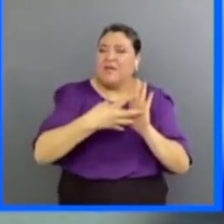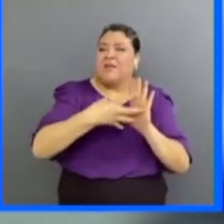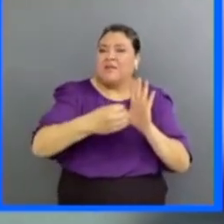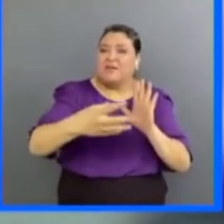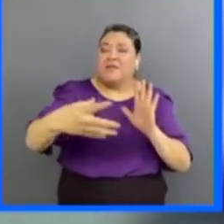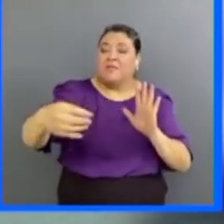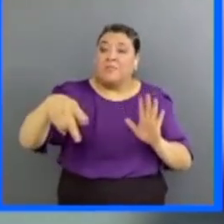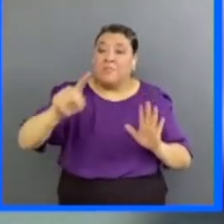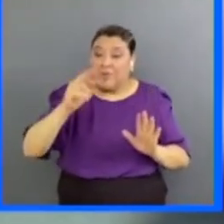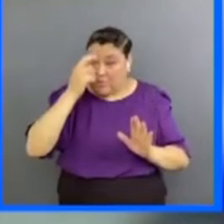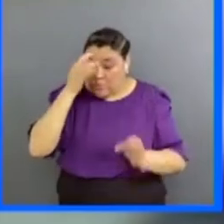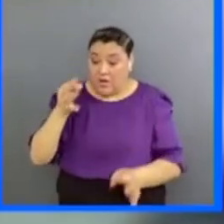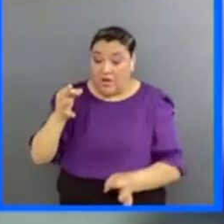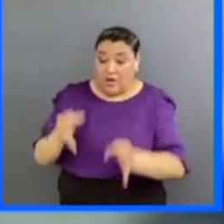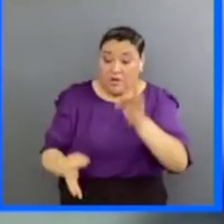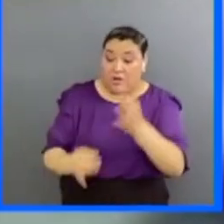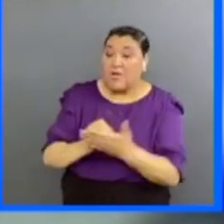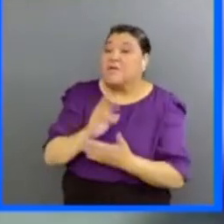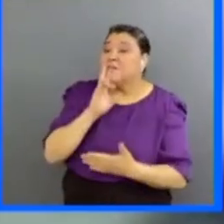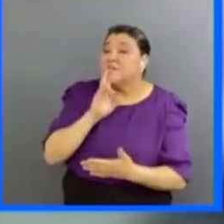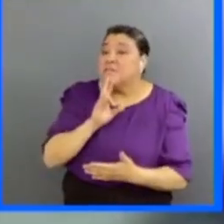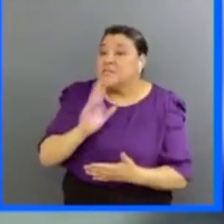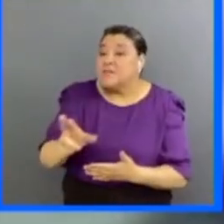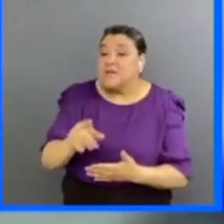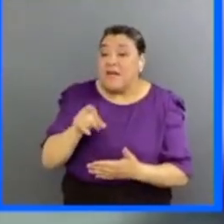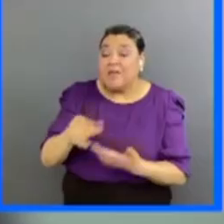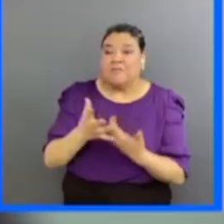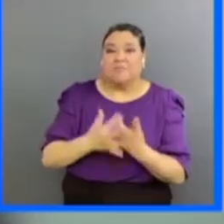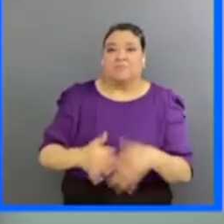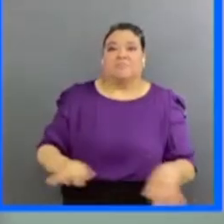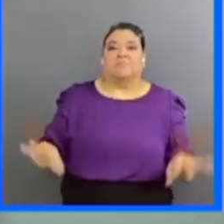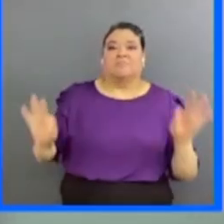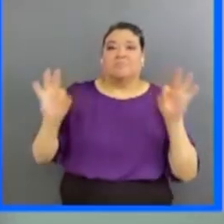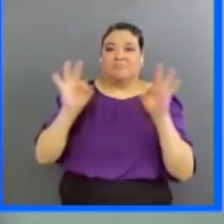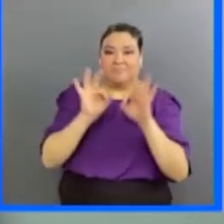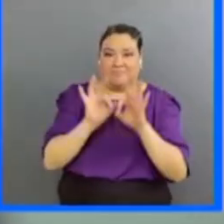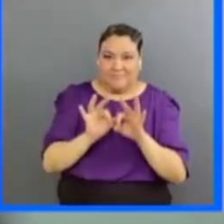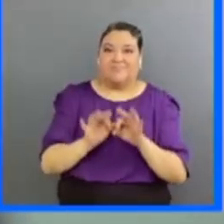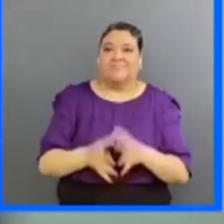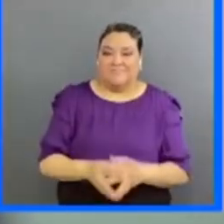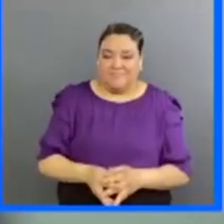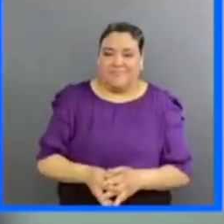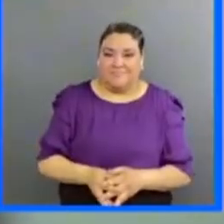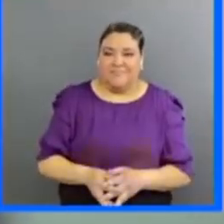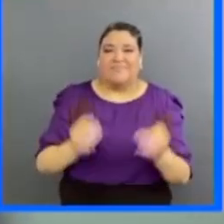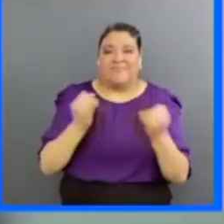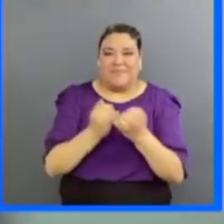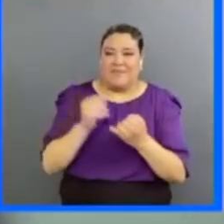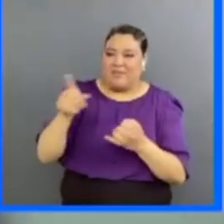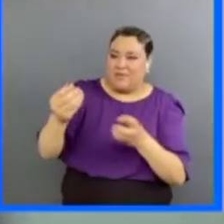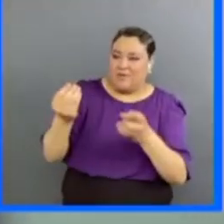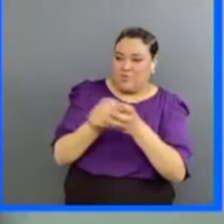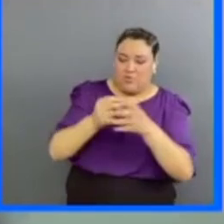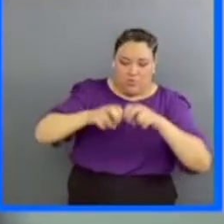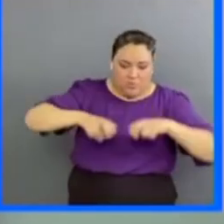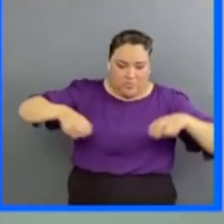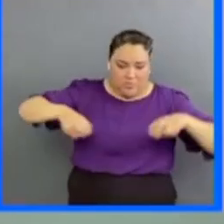judicial juega un rol importantísimo. Ahí están las sesiones del Pleno,